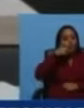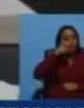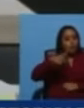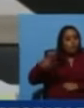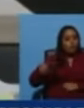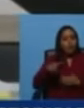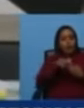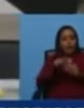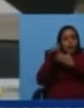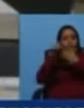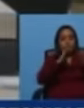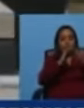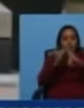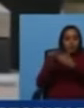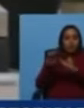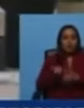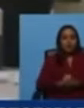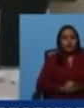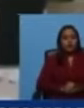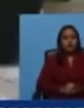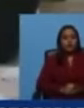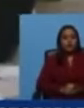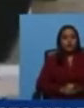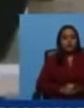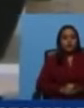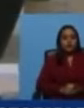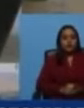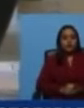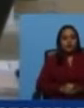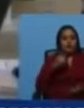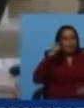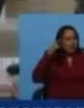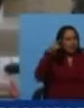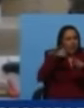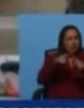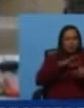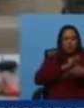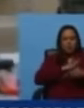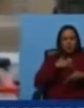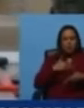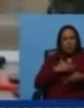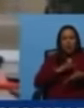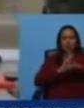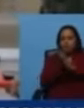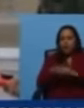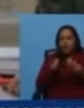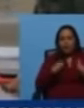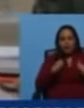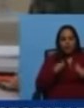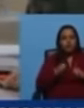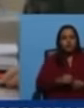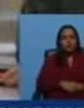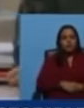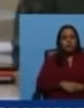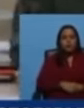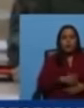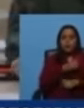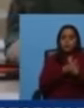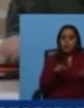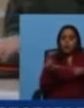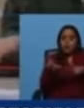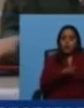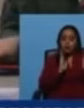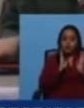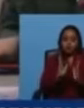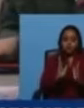las comunidades, amenazas directas contra su vida, afortunadamente, bueno, ha sido contenido